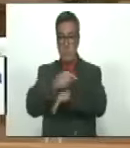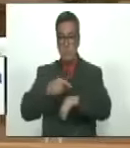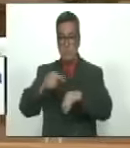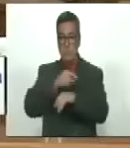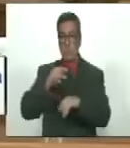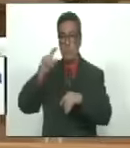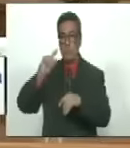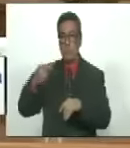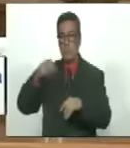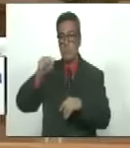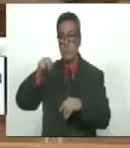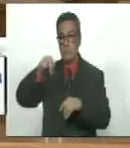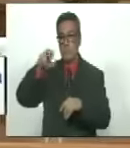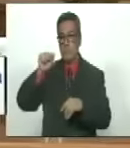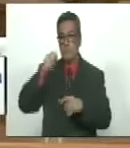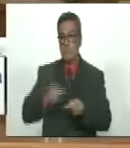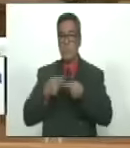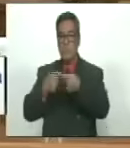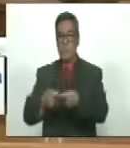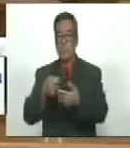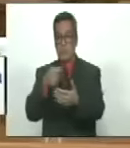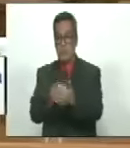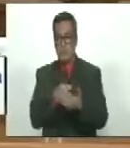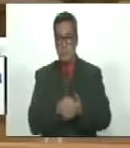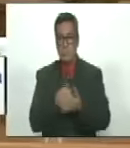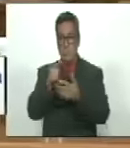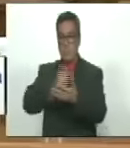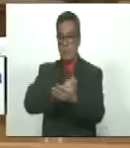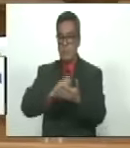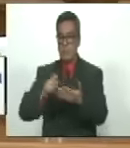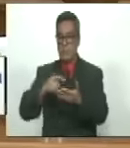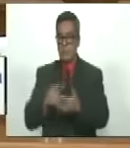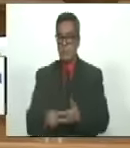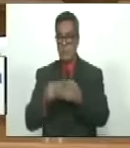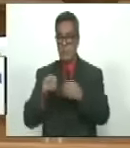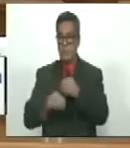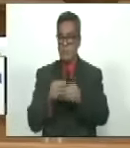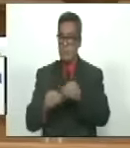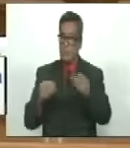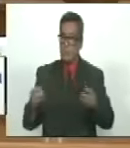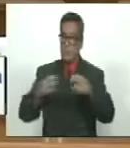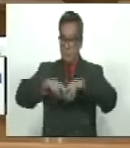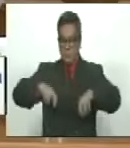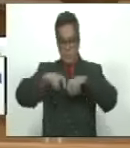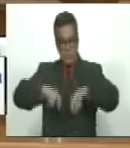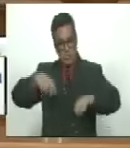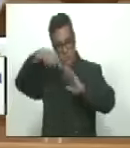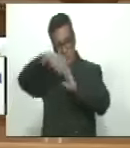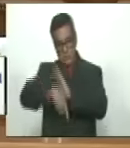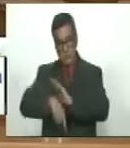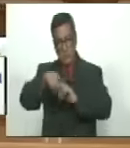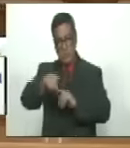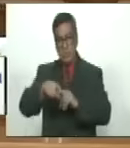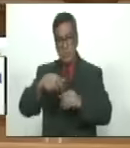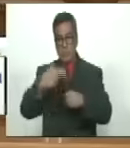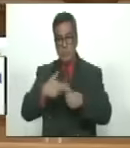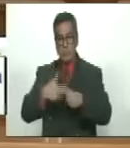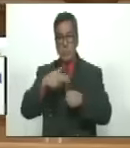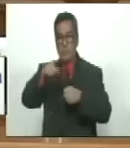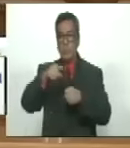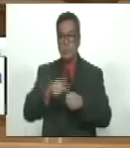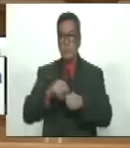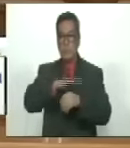República Cooperativa de Guyana de dar concesiones, licitar, entregar contratos para la explotación, exploración y explotación de recursos en